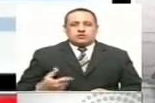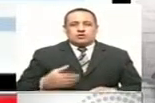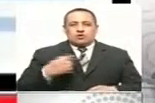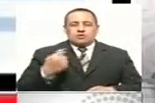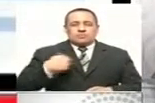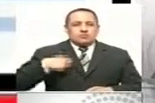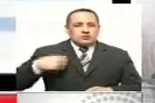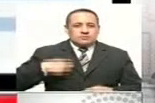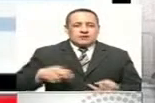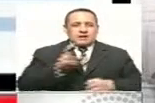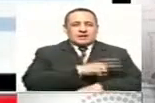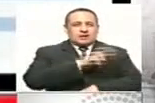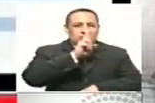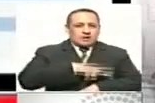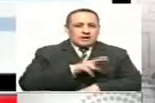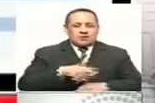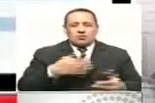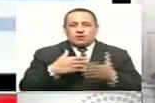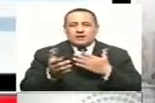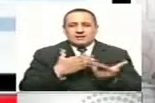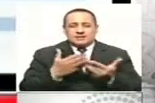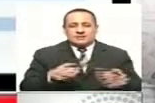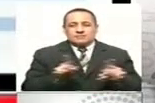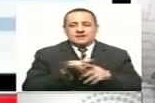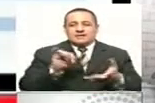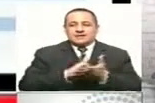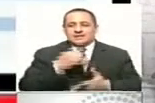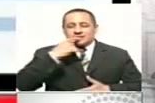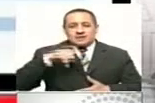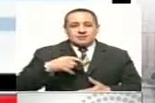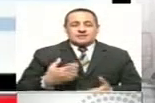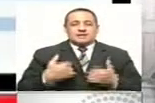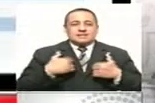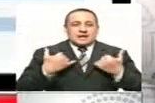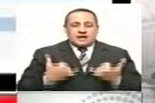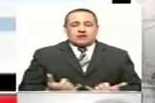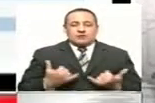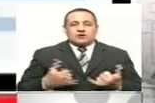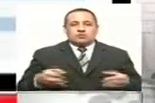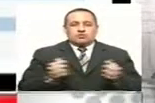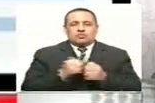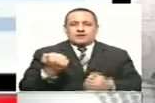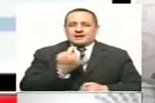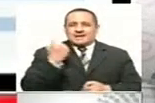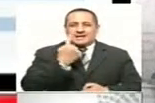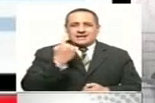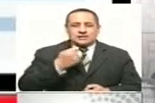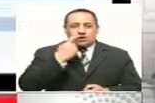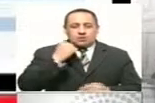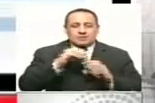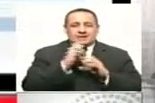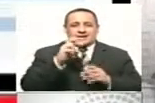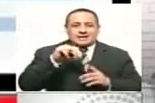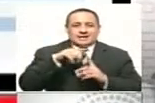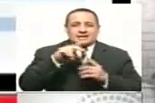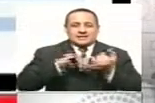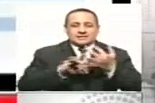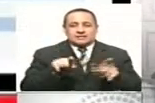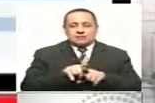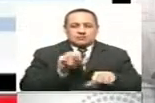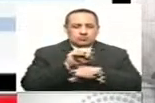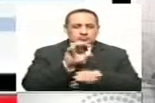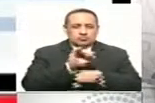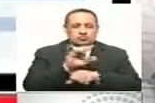nacional, regional, local, pero esto sería ya contar con gerentes totalmente capacitados como para